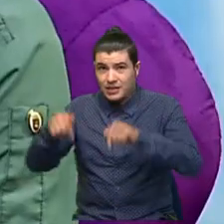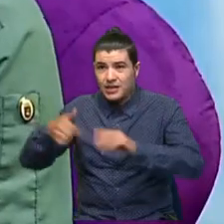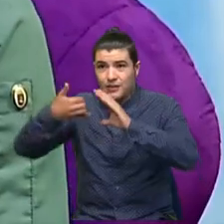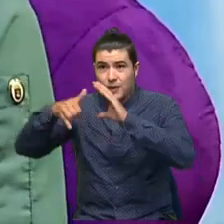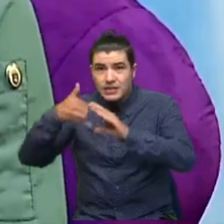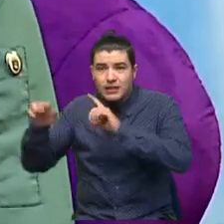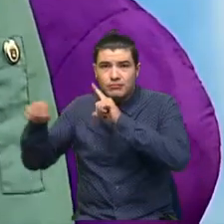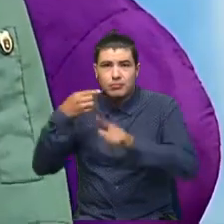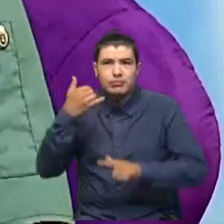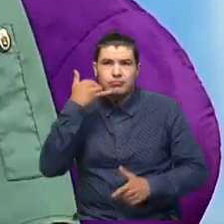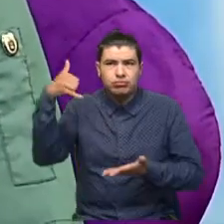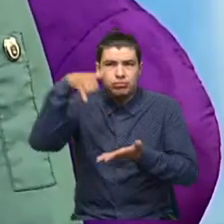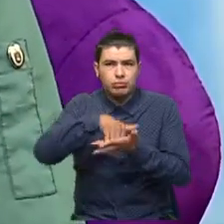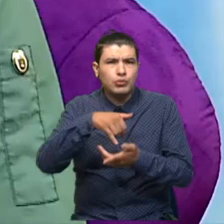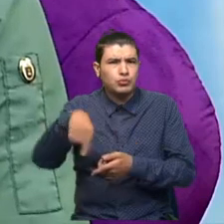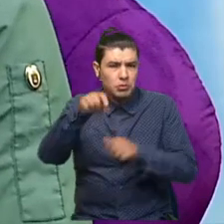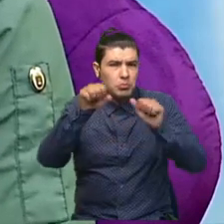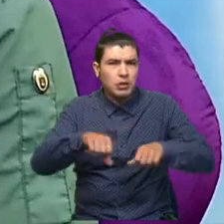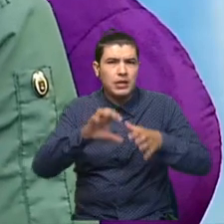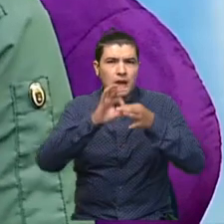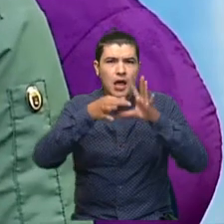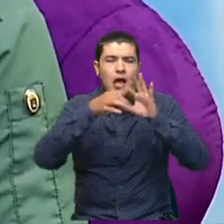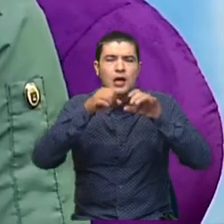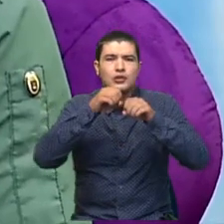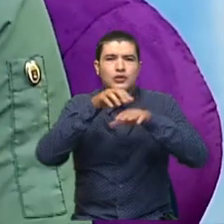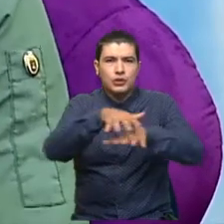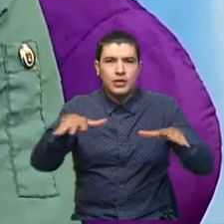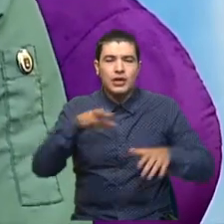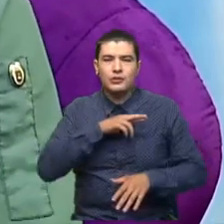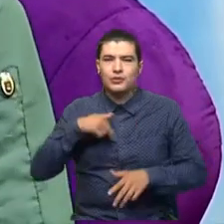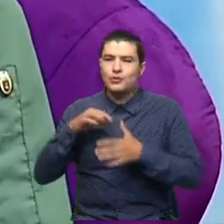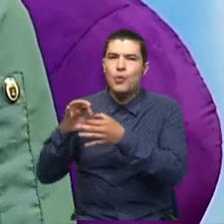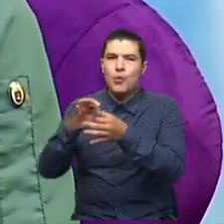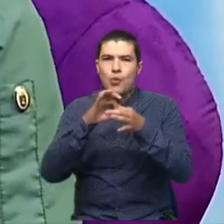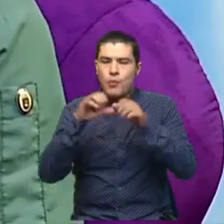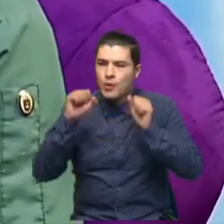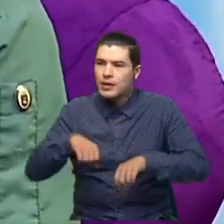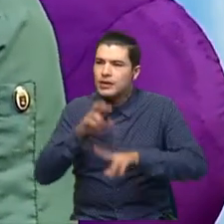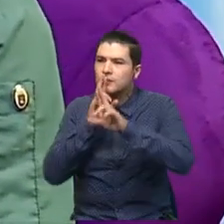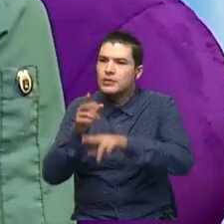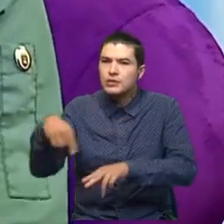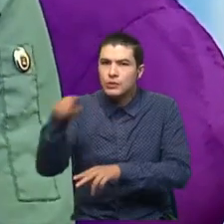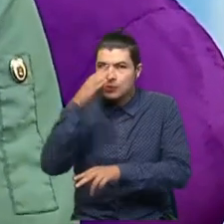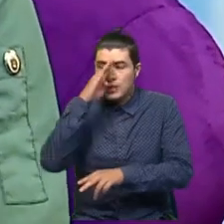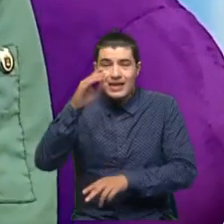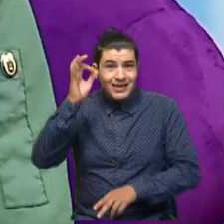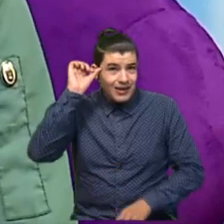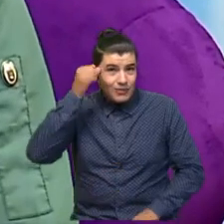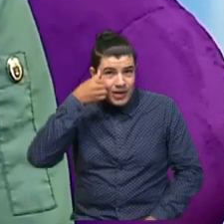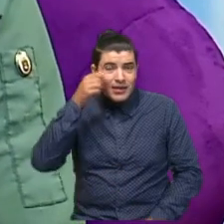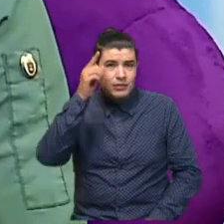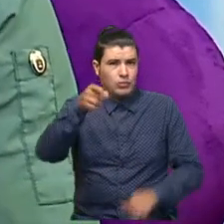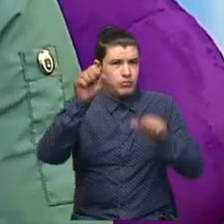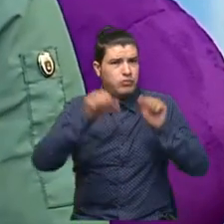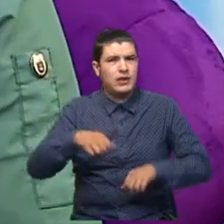nuestro teléfono fijo y por medio de las redes sociales, juntos para resolver cada una de sus dudas. No olviden llamar y